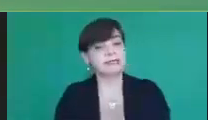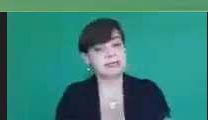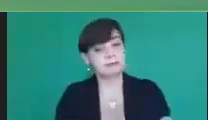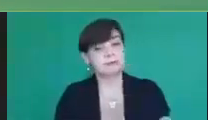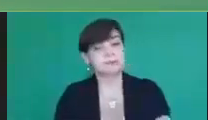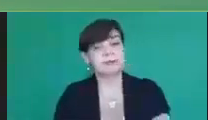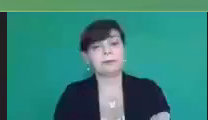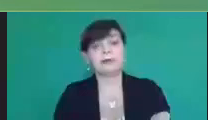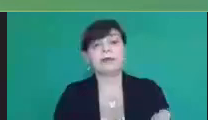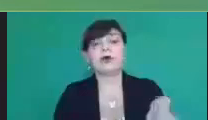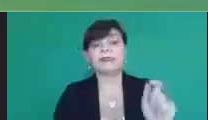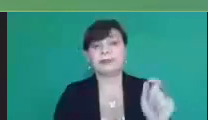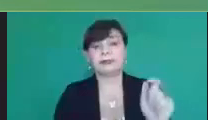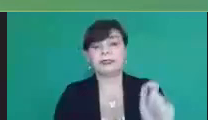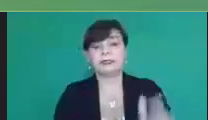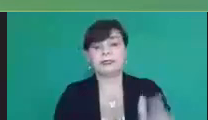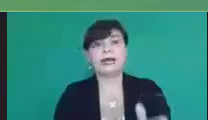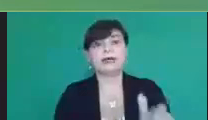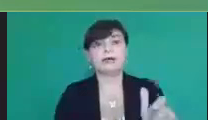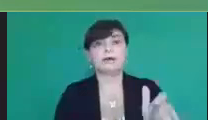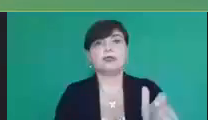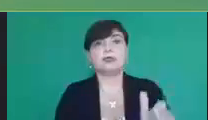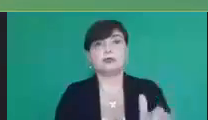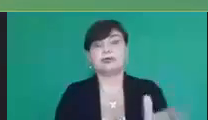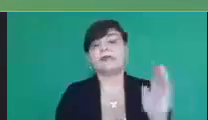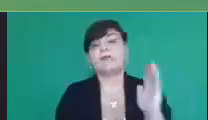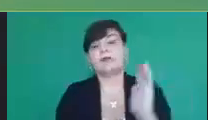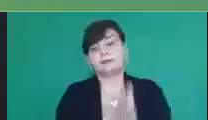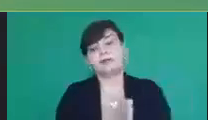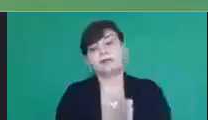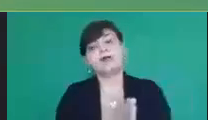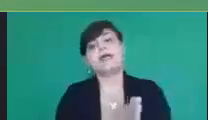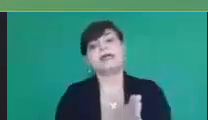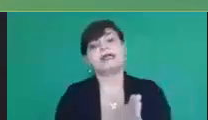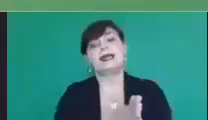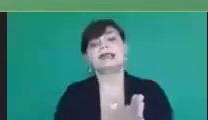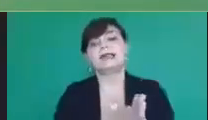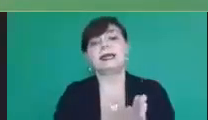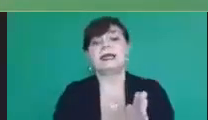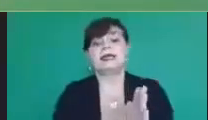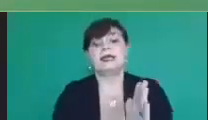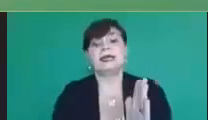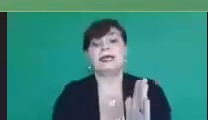sí, pero este porcentaje nos demuestra, primero, que la vigilancia